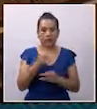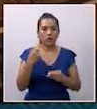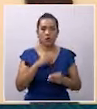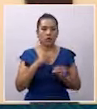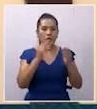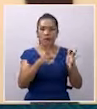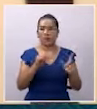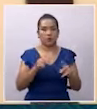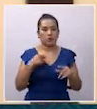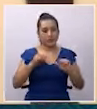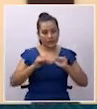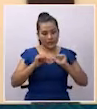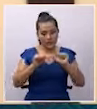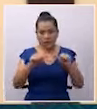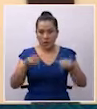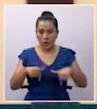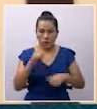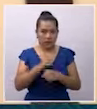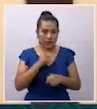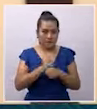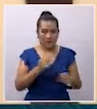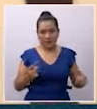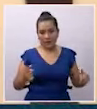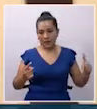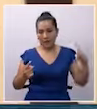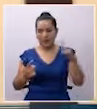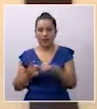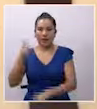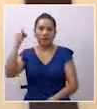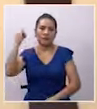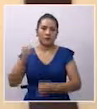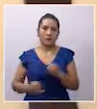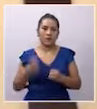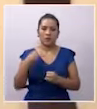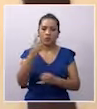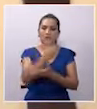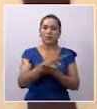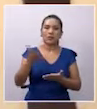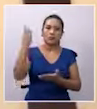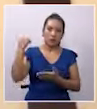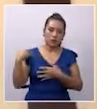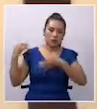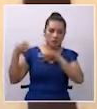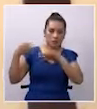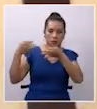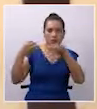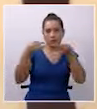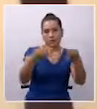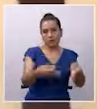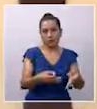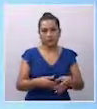Diputados hoy hasta que culminemos el trabajo que programamos hace 3 semanas en el orden del día correspondiente.